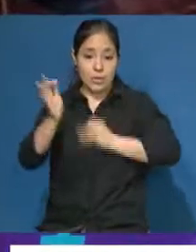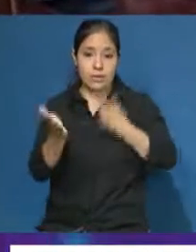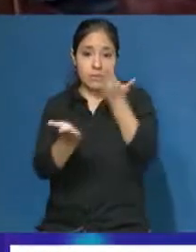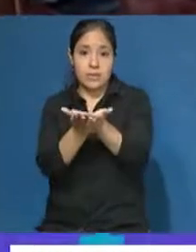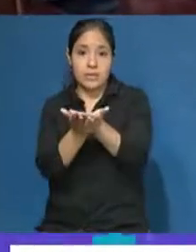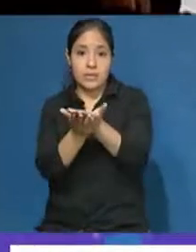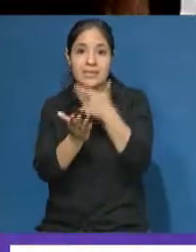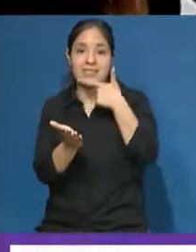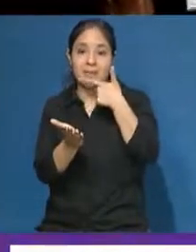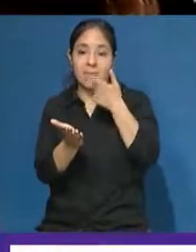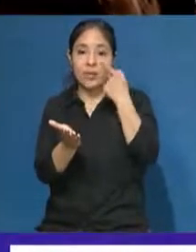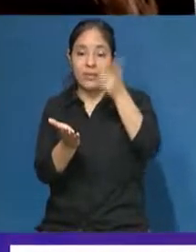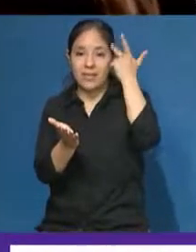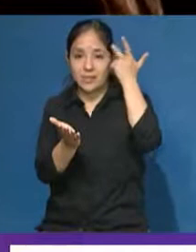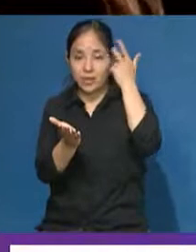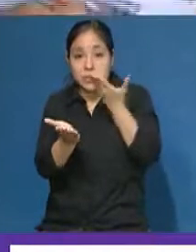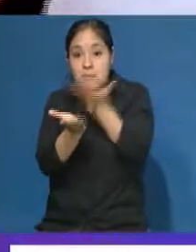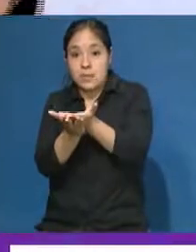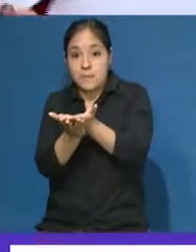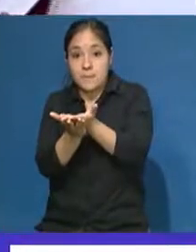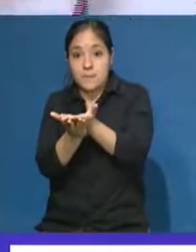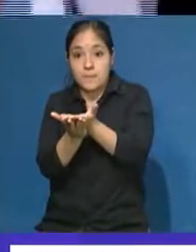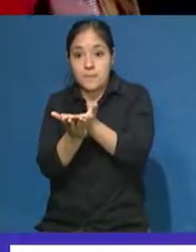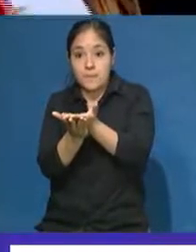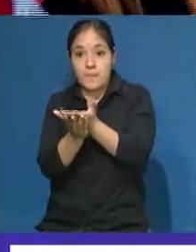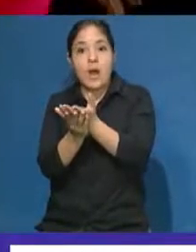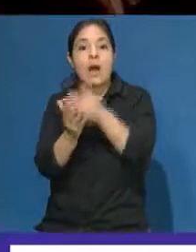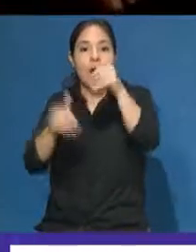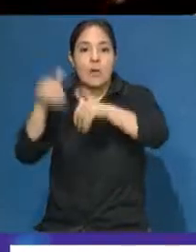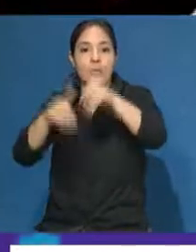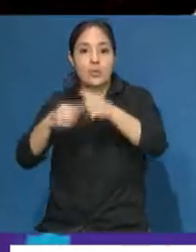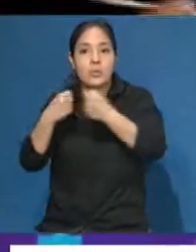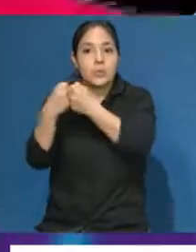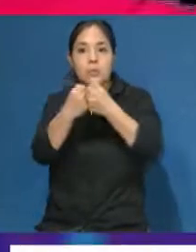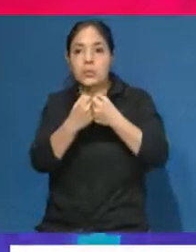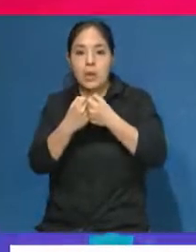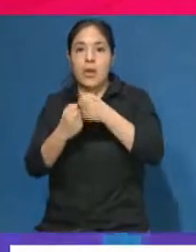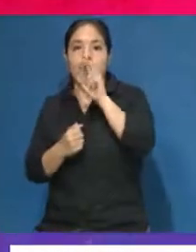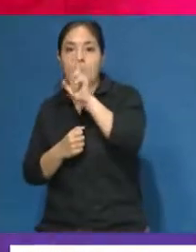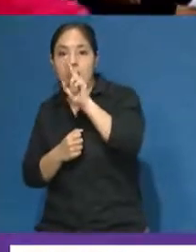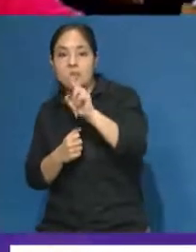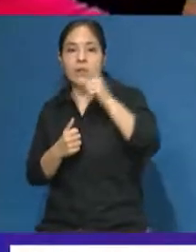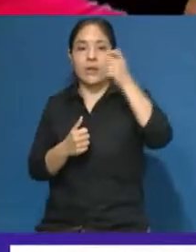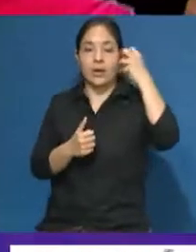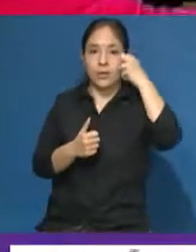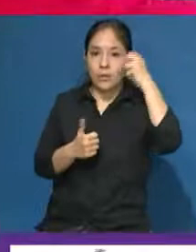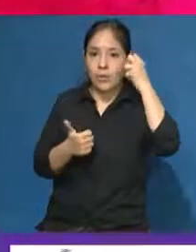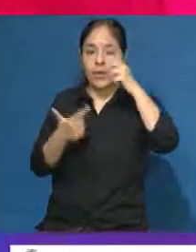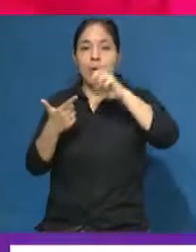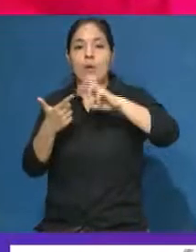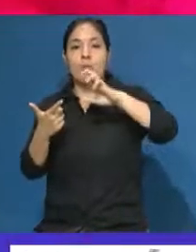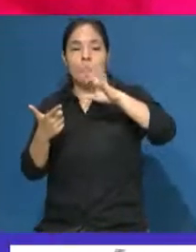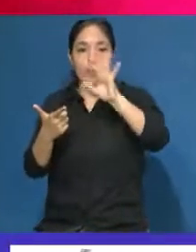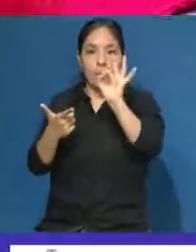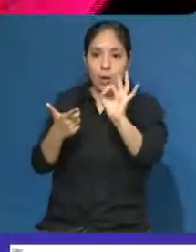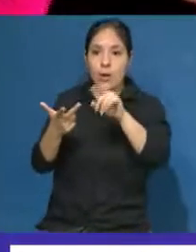en septiembre del 2018, donde fue unánimemente votado por el justicialismo, el radicalismo, el PRO, el Partido Demócrata,